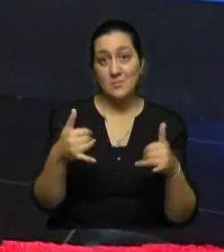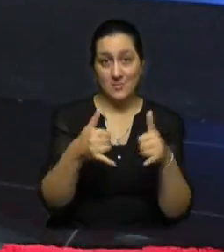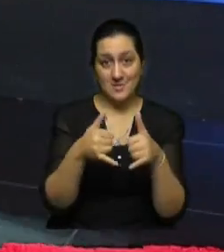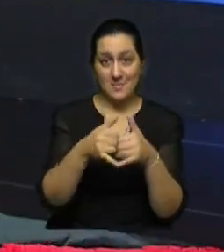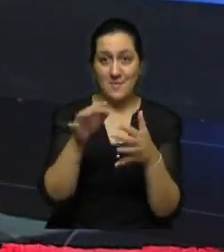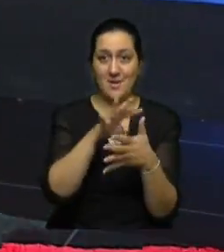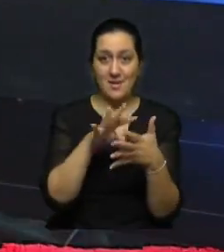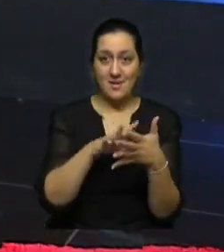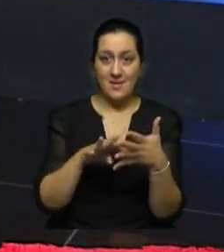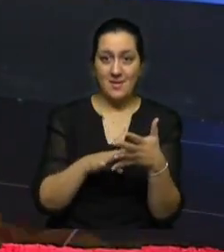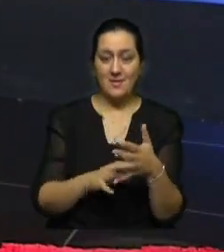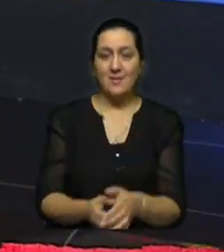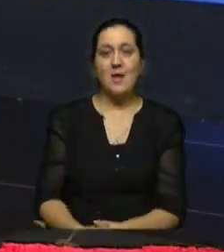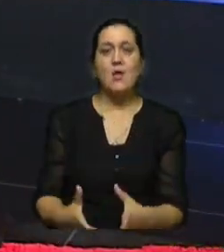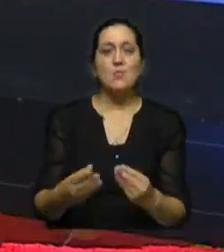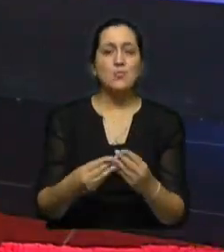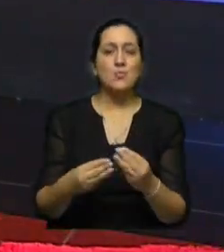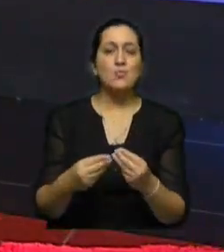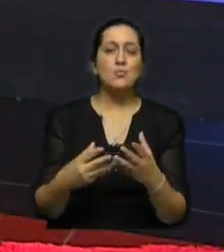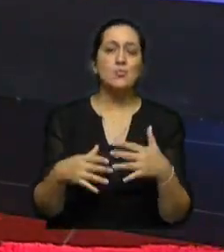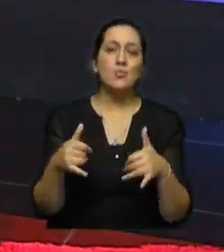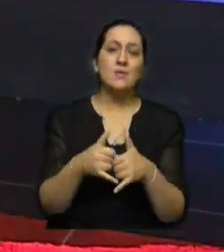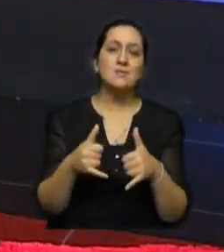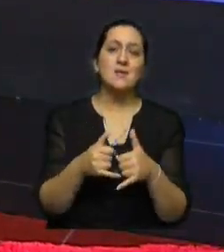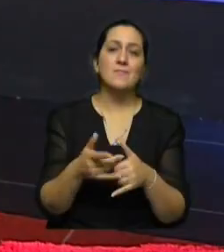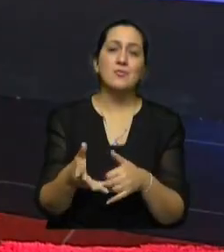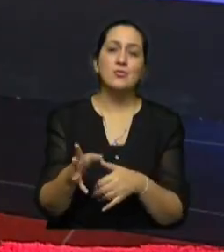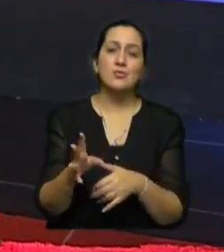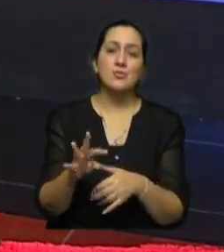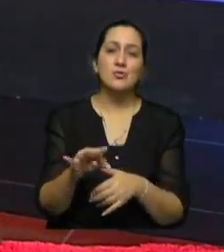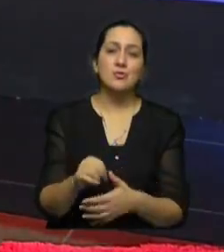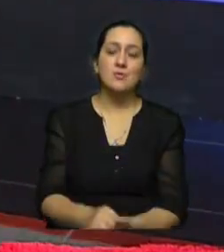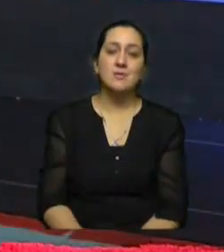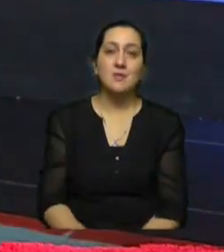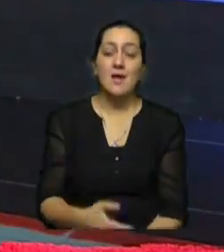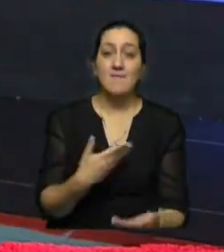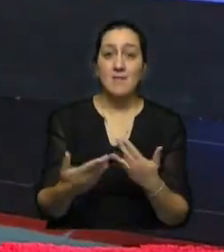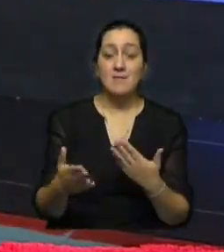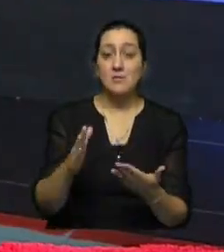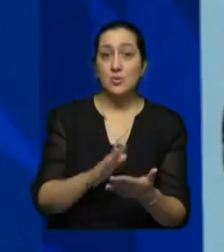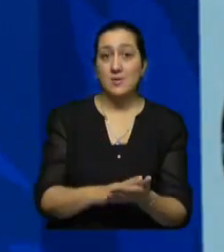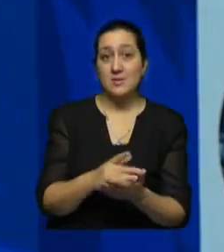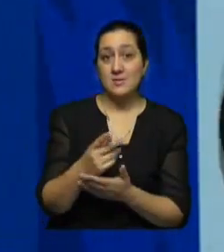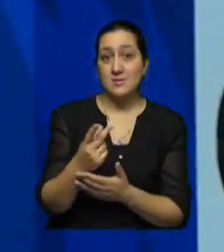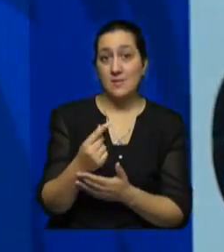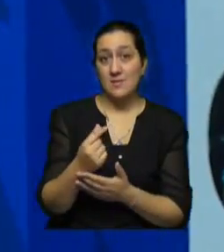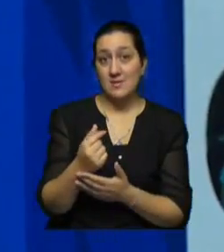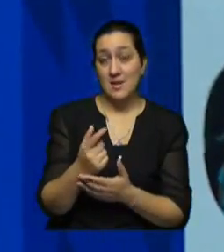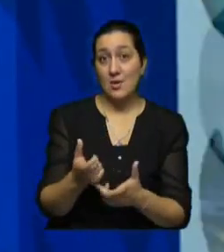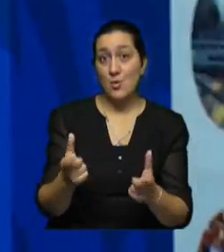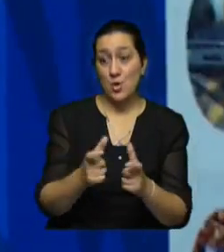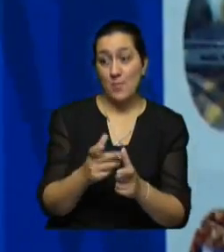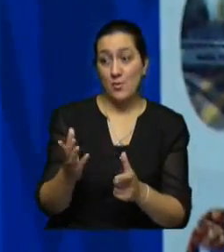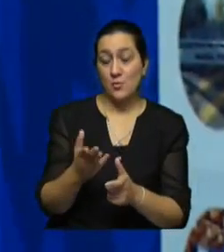leerte en esta lluvia, esta catarata que recibimos día a día. Que estuvieron hablando de cifras en la reunión de producción y